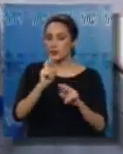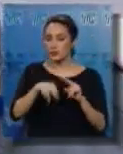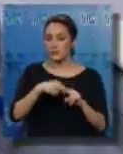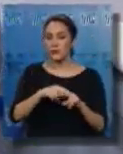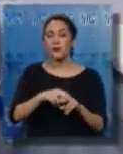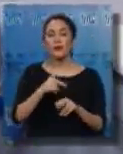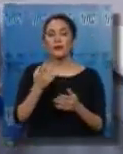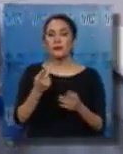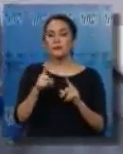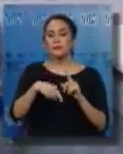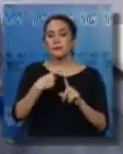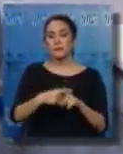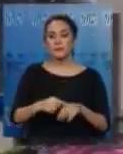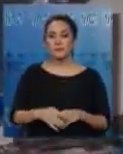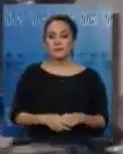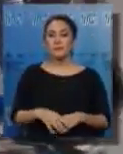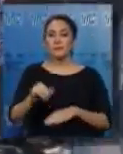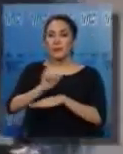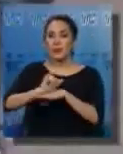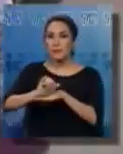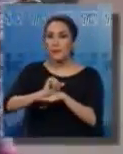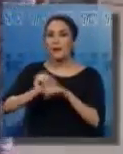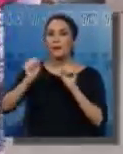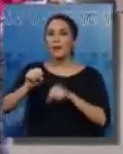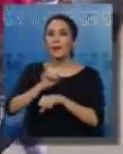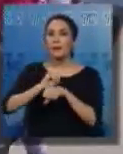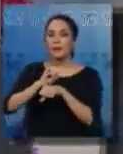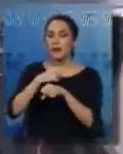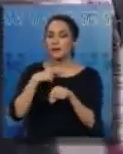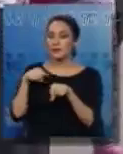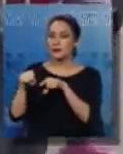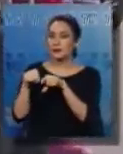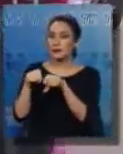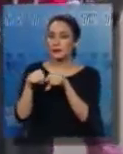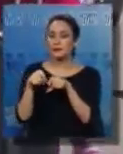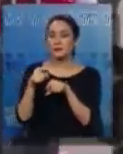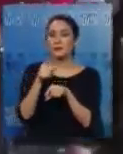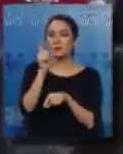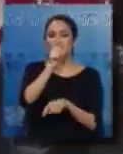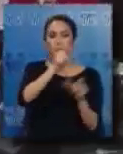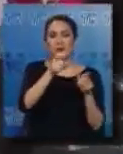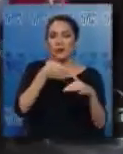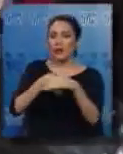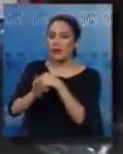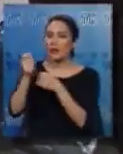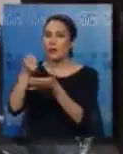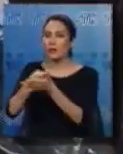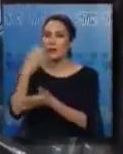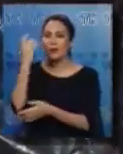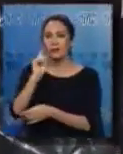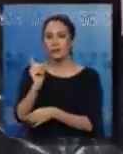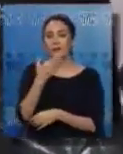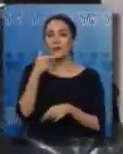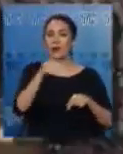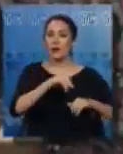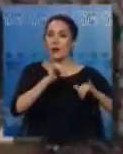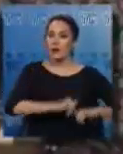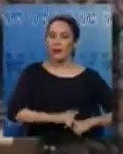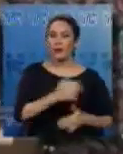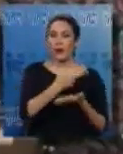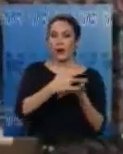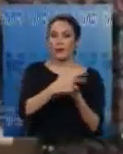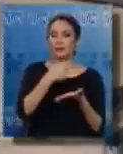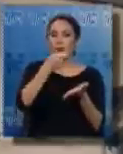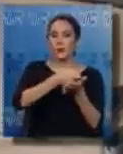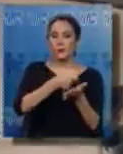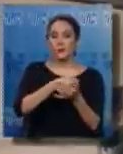directamente con Ipiales. El objetivo es que los ciudadanos que llegan desde el interior del Ecuador hagan sus compras en la ciudad de Tulcán. La oferta